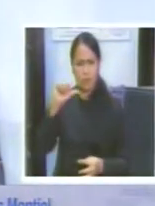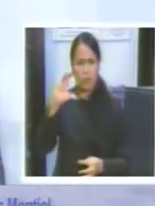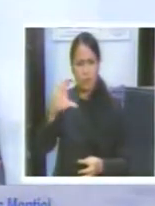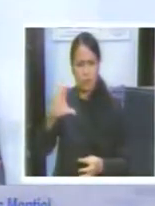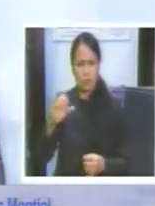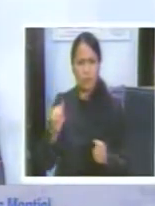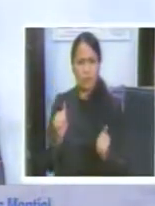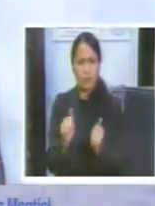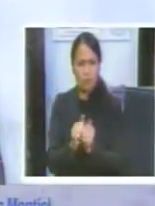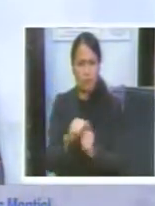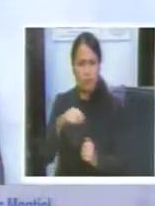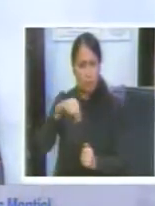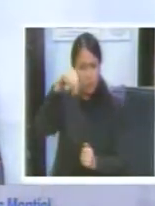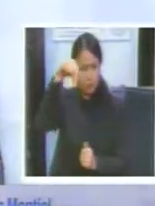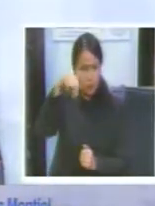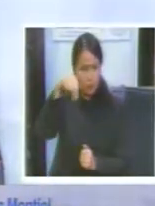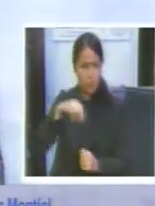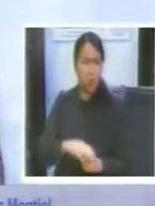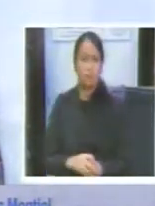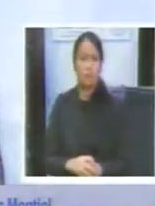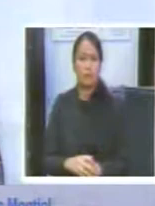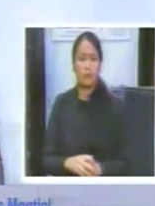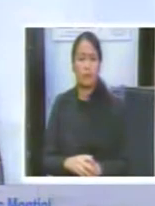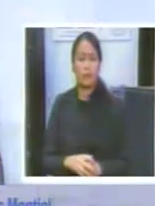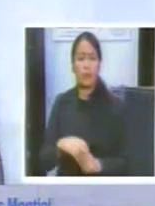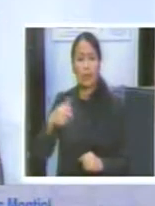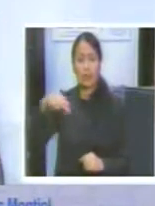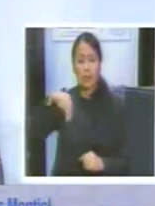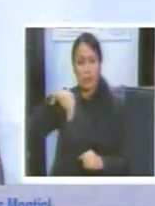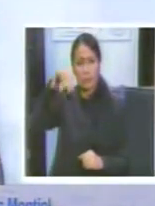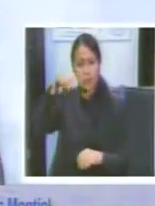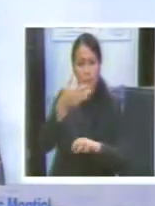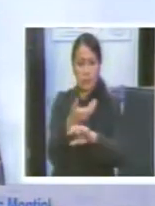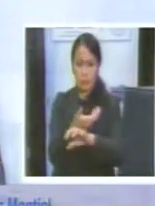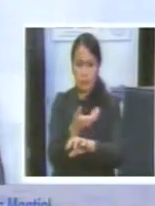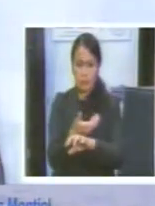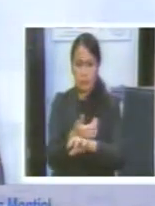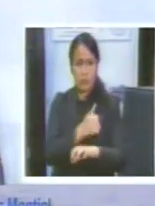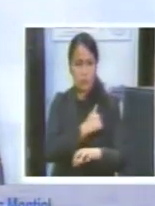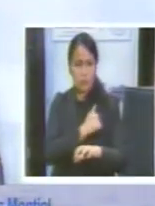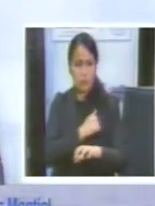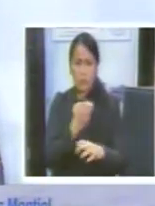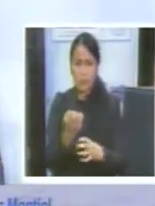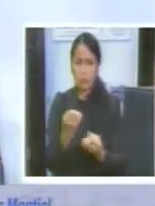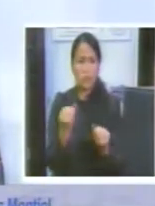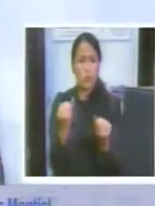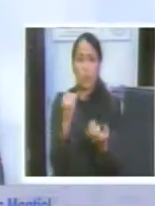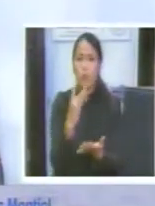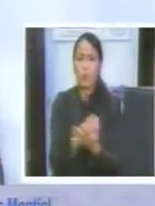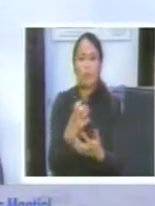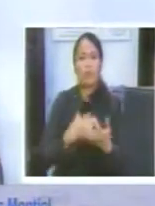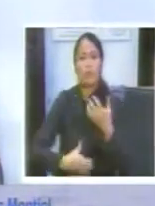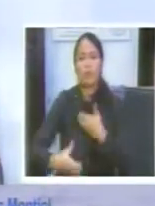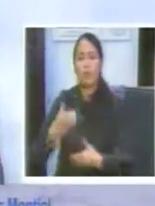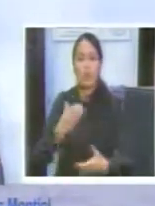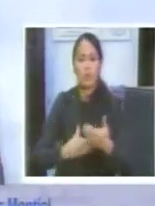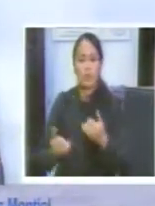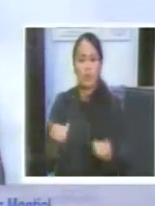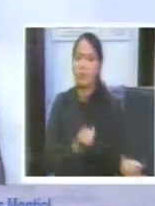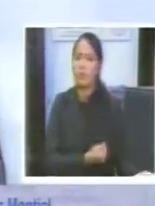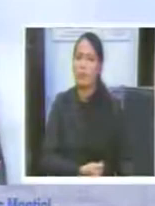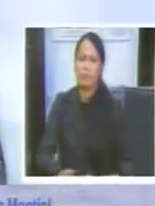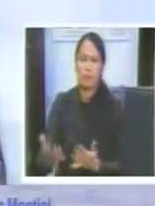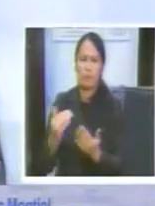de América del Norte. Este último es un acuerdo específicamente comercial de volúmenes y dimensiones de intercambio tan